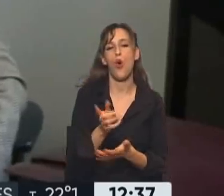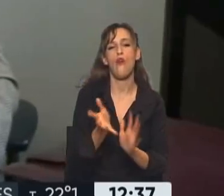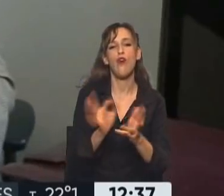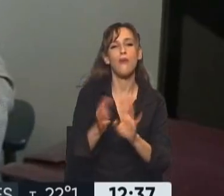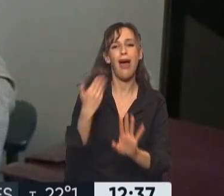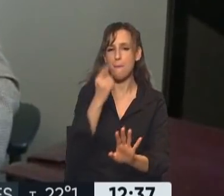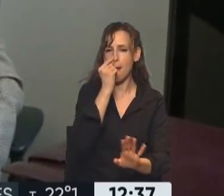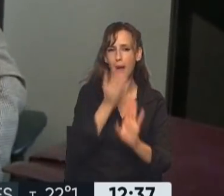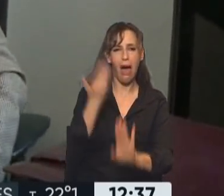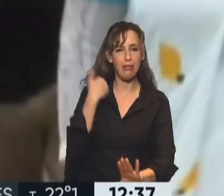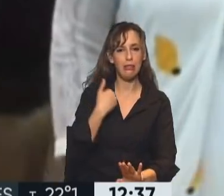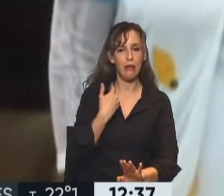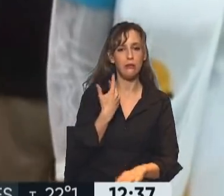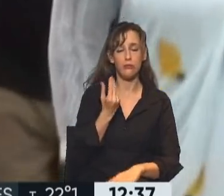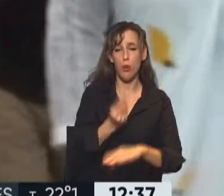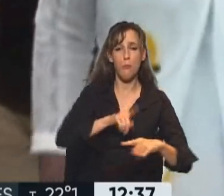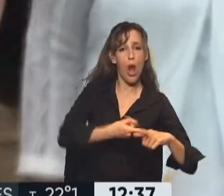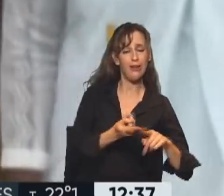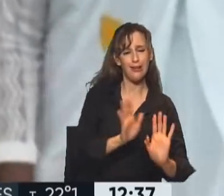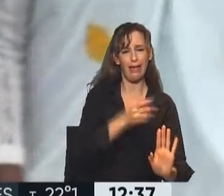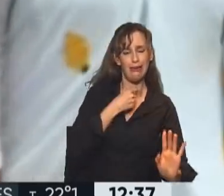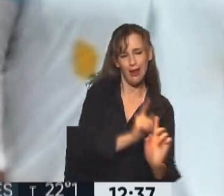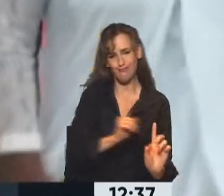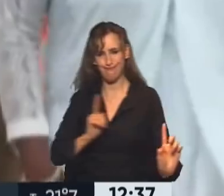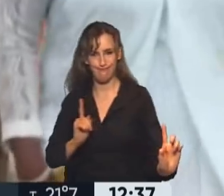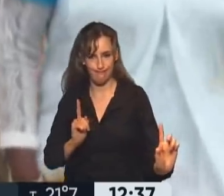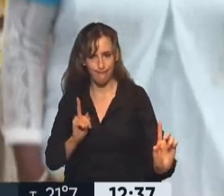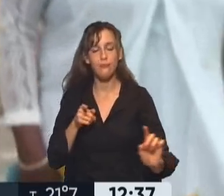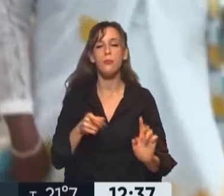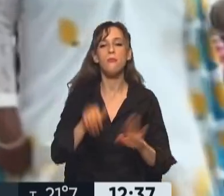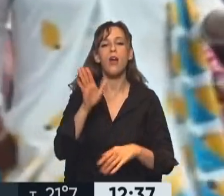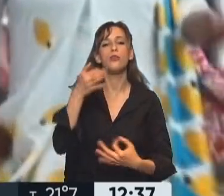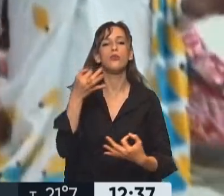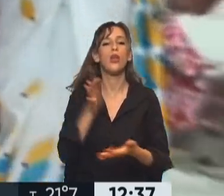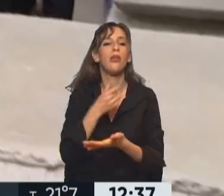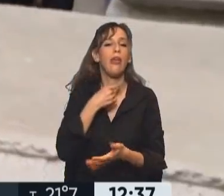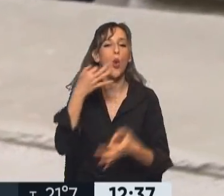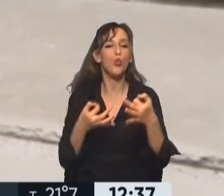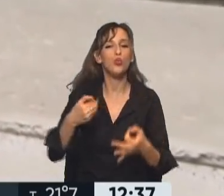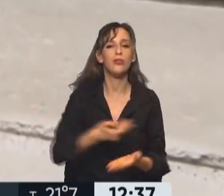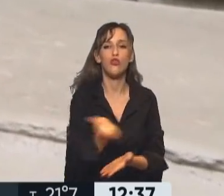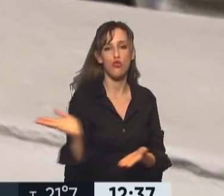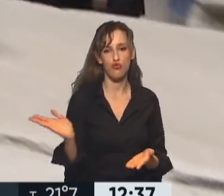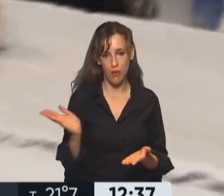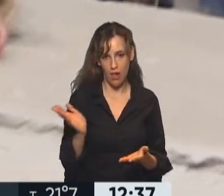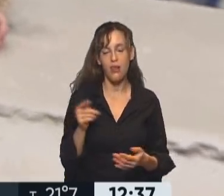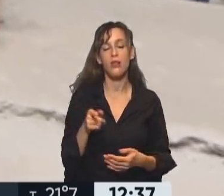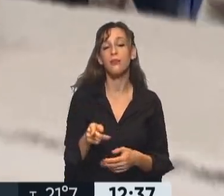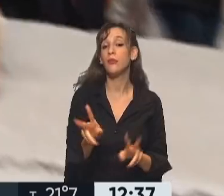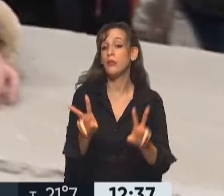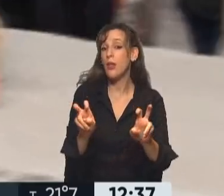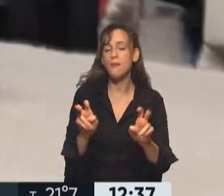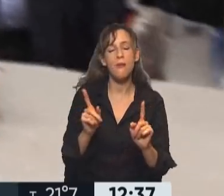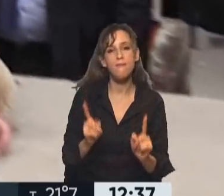su padre, Jean-Marie Le Pen, y centrándose en cuestiones como la justicia social y el costo de vida, un tema que encuentra eco en un